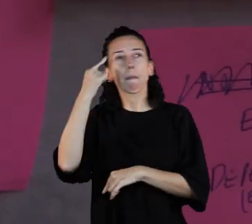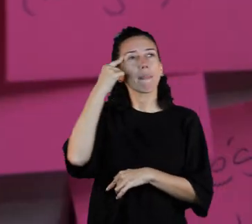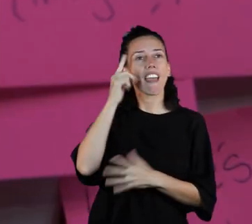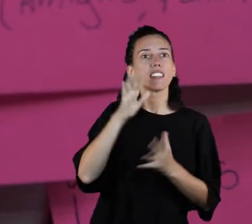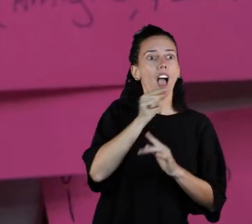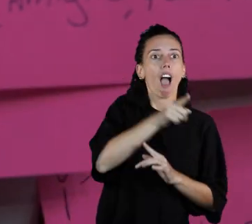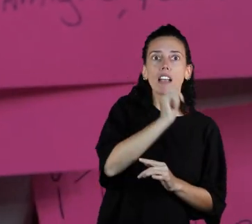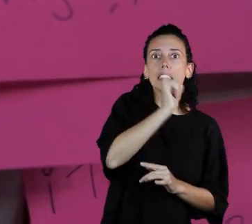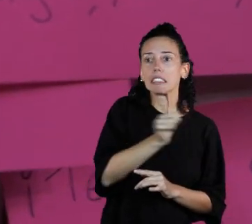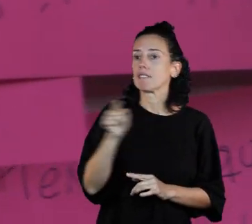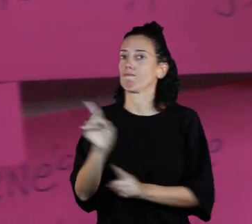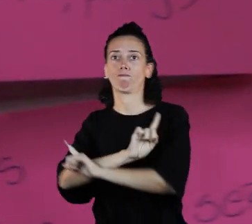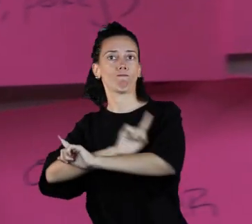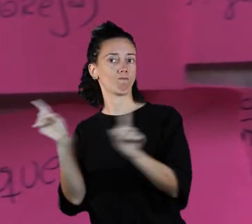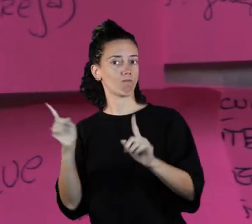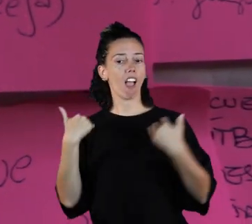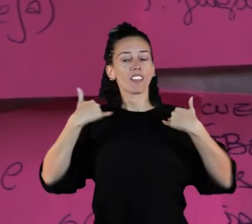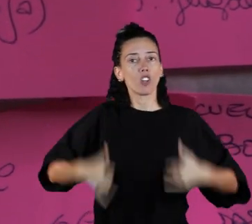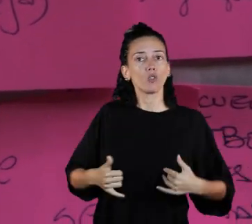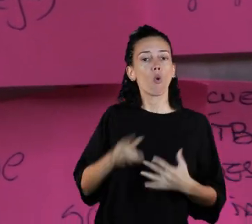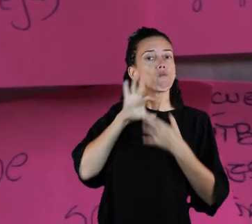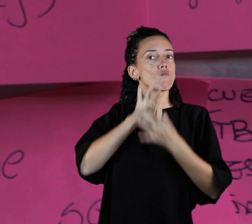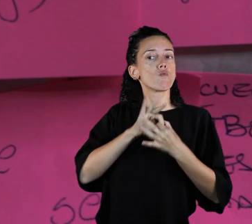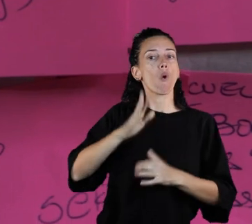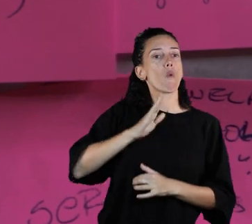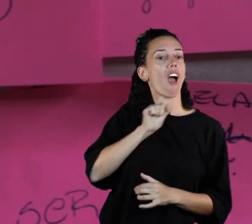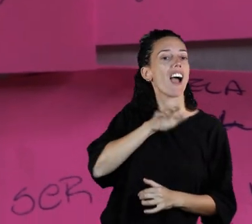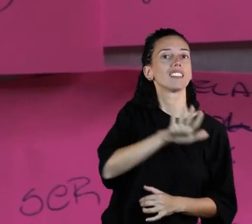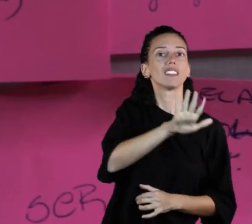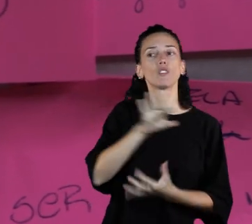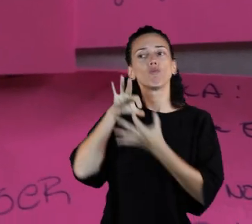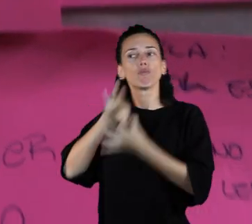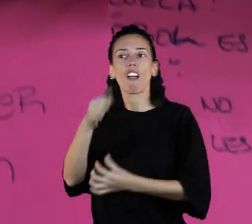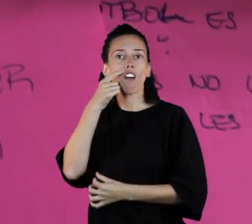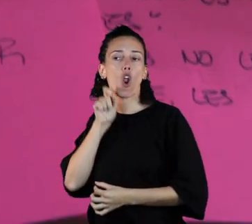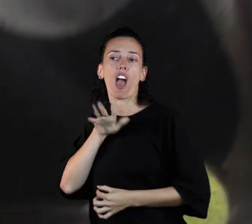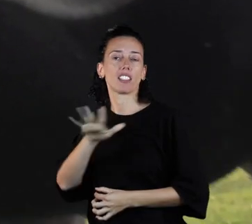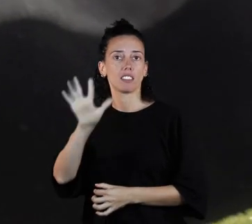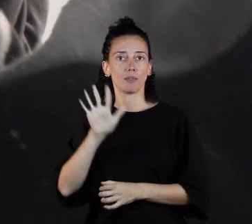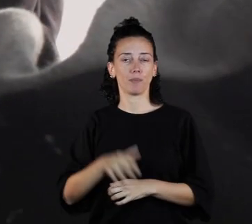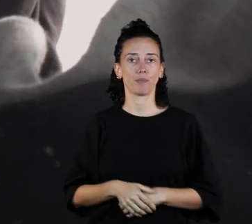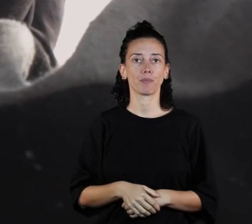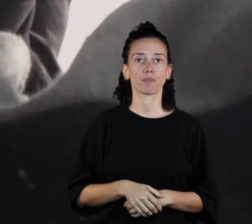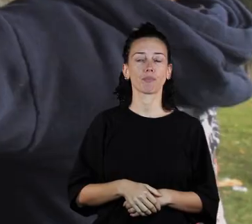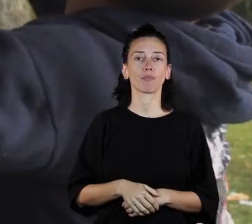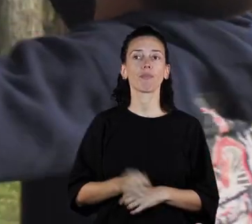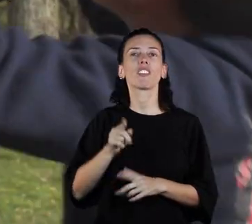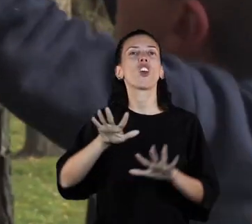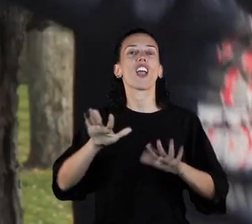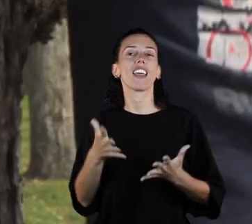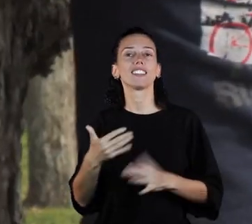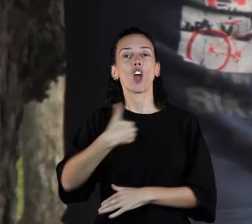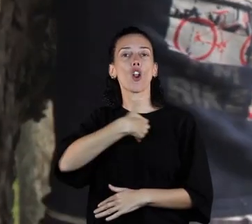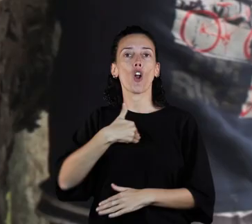cómo tenemos que comportarnos por el solo hecho de ser mujer o por el solo hecho de ser varón. Estos son los roles